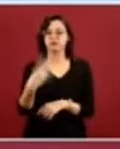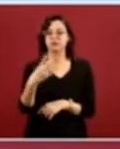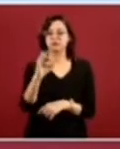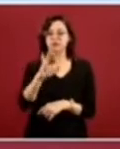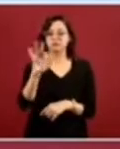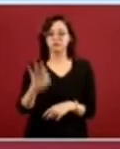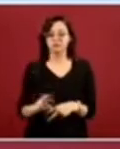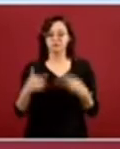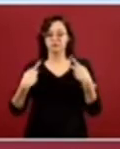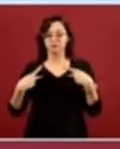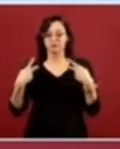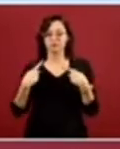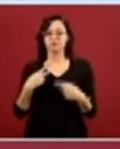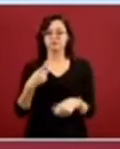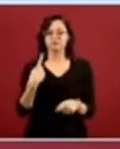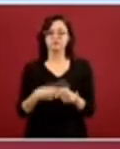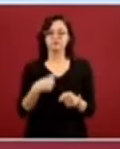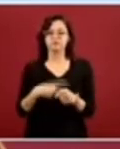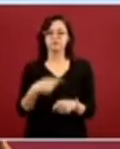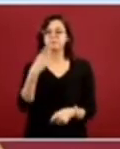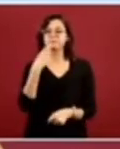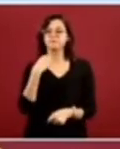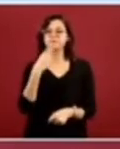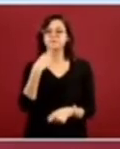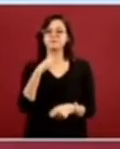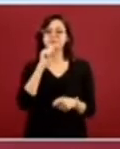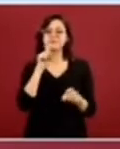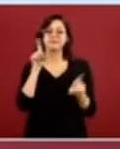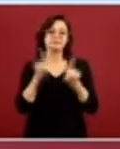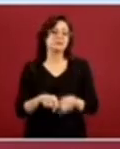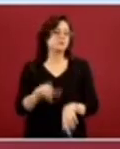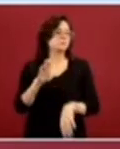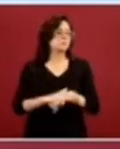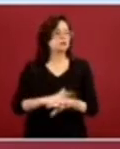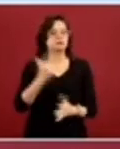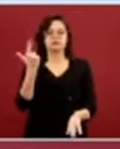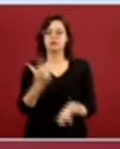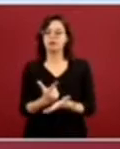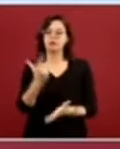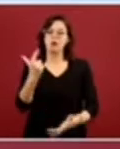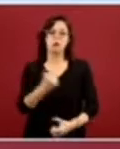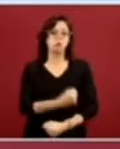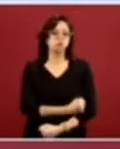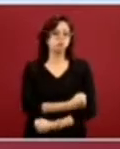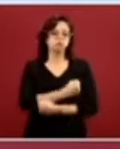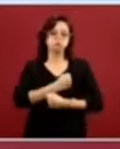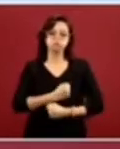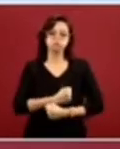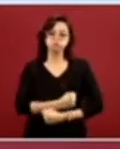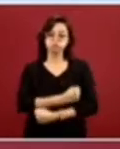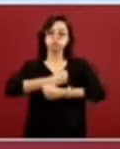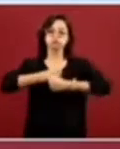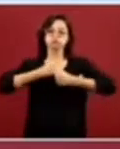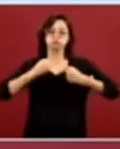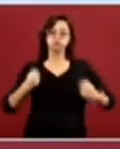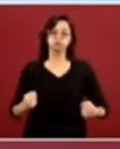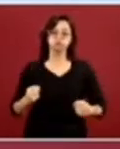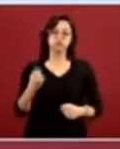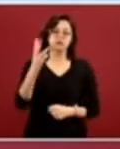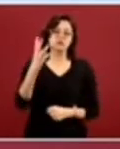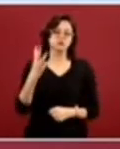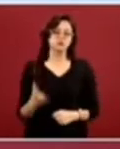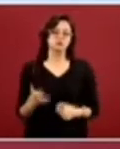14%. Y también tenemos la más grande epidemia de obesidad y sobrepeso. 3/4 partes de la población